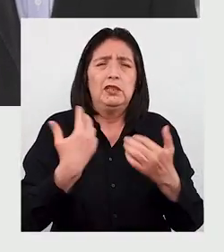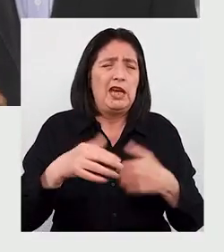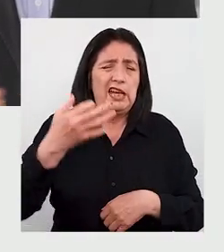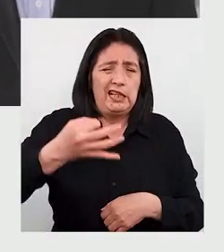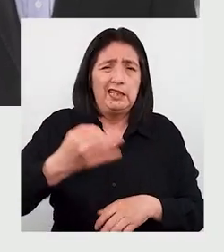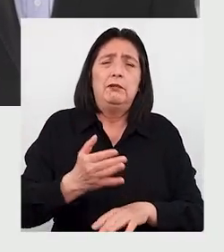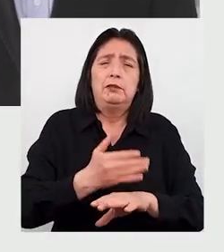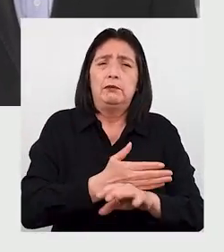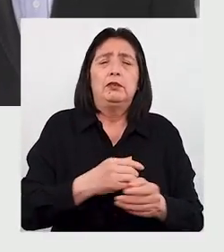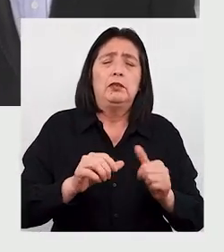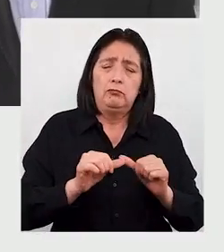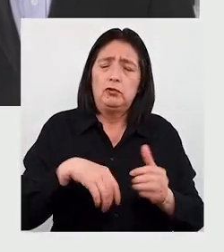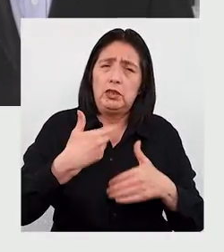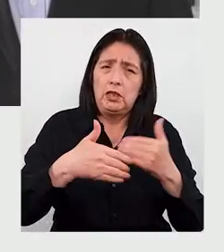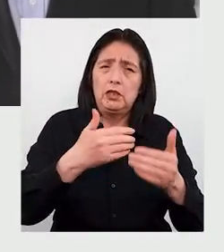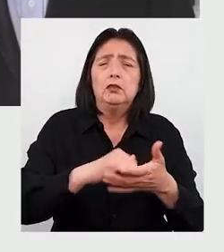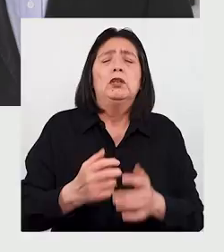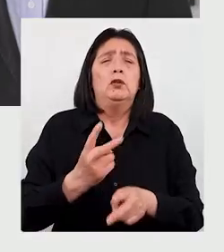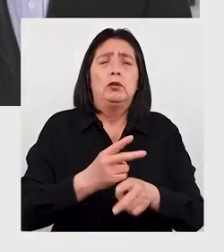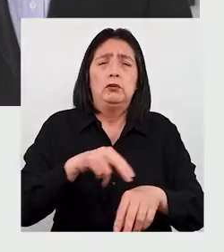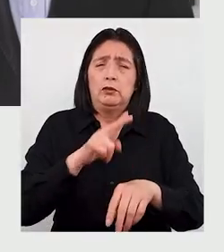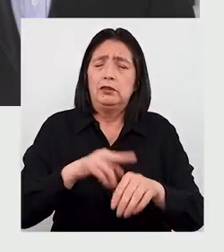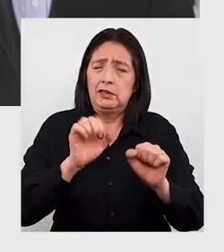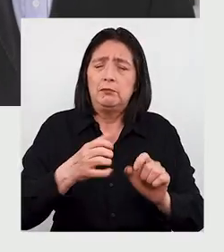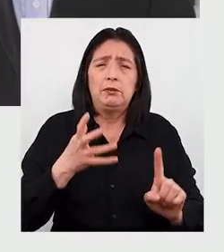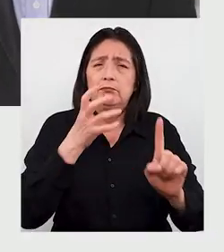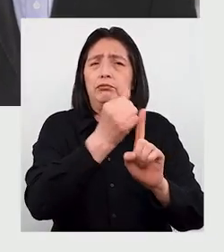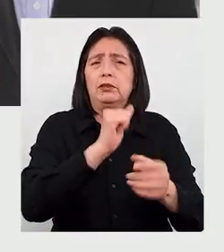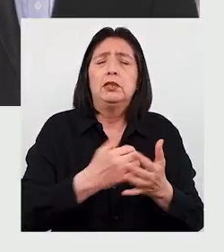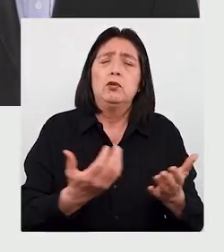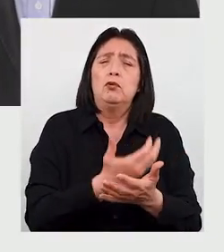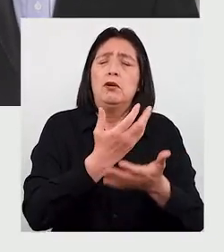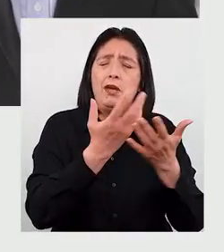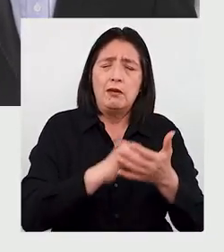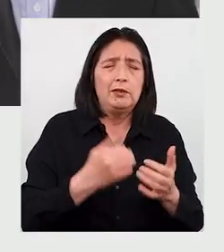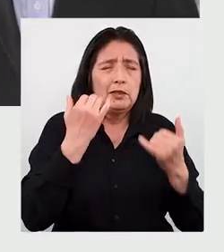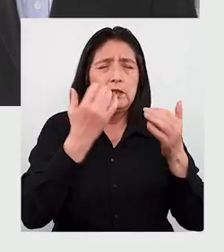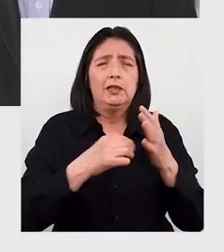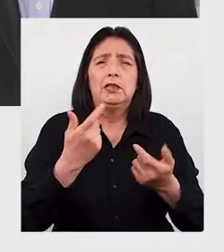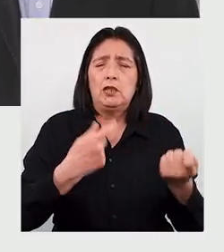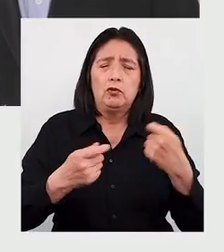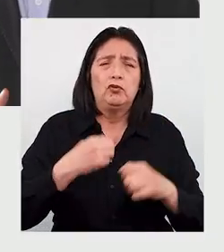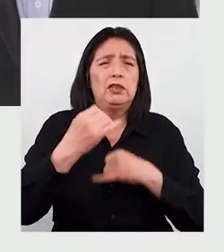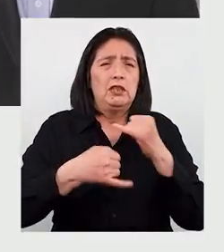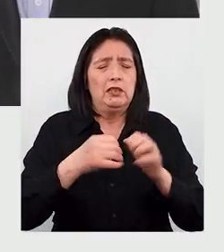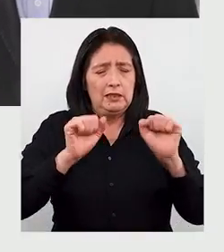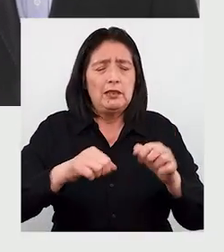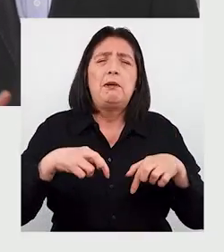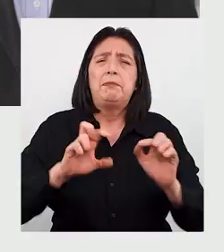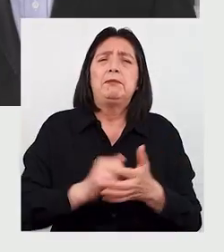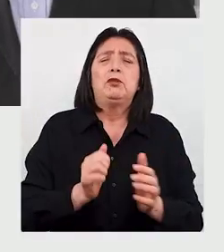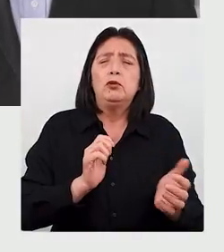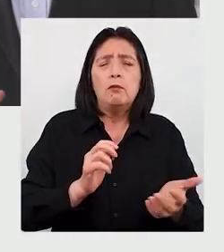siguiente paso es la sostenibilidad y, por supuesto, nos dirigimos rápidamente hacia los estándares de innovación internacionales que nos van a permitir ser un